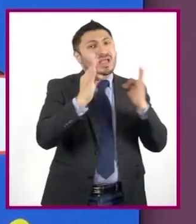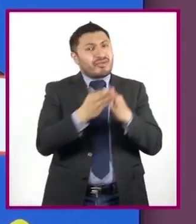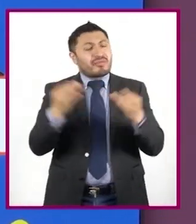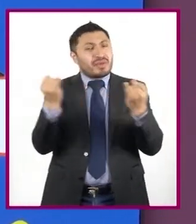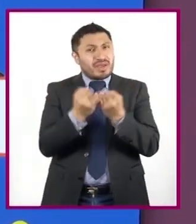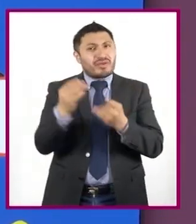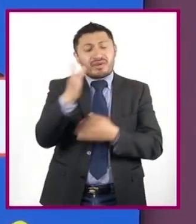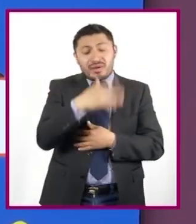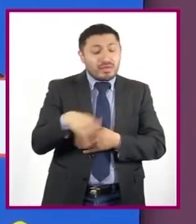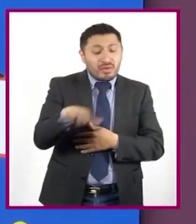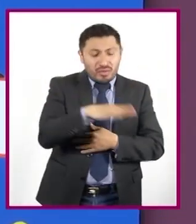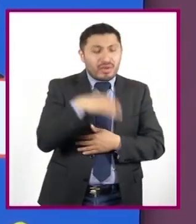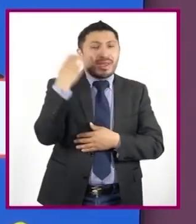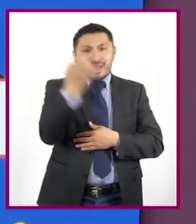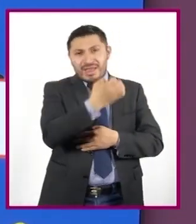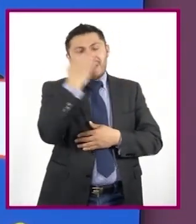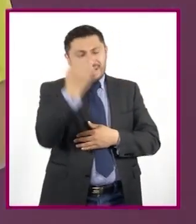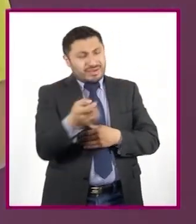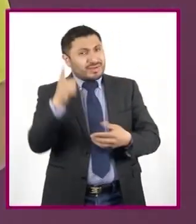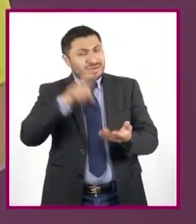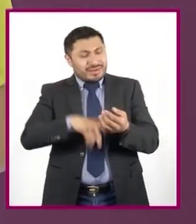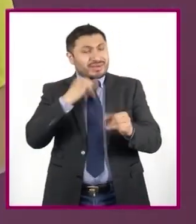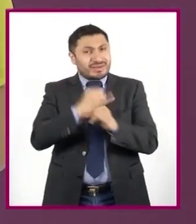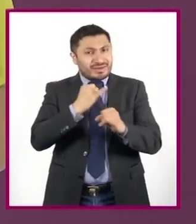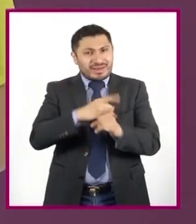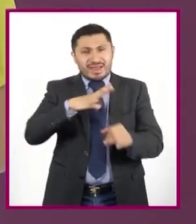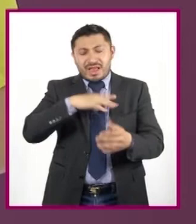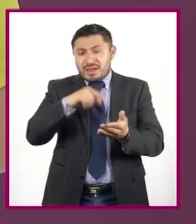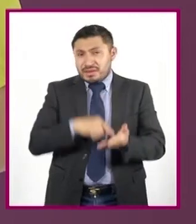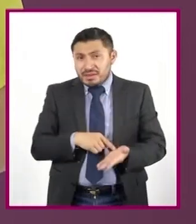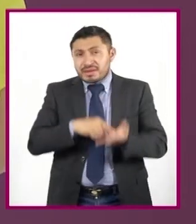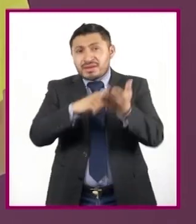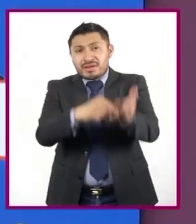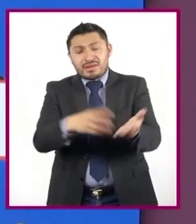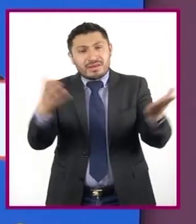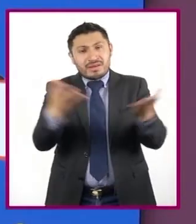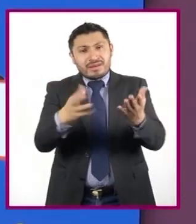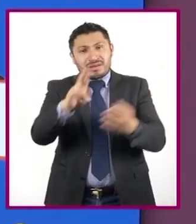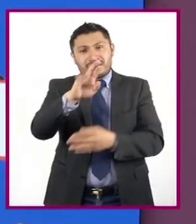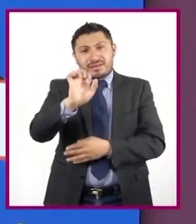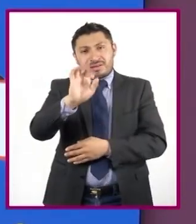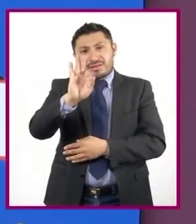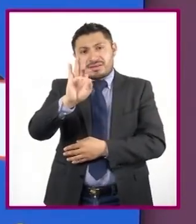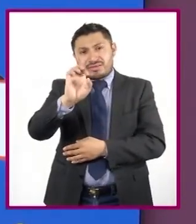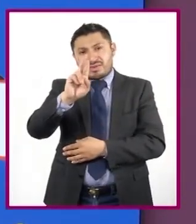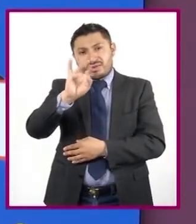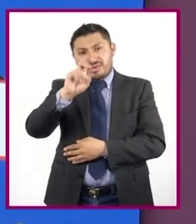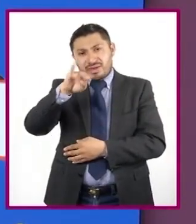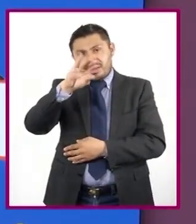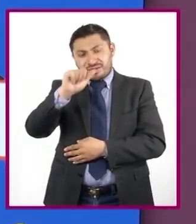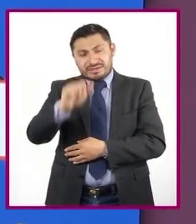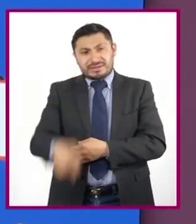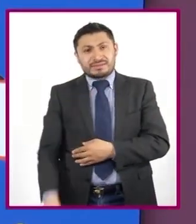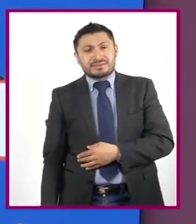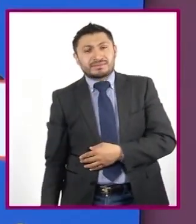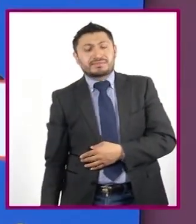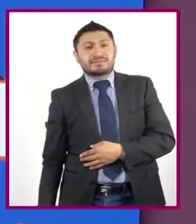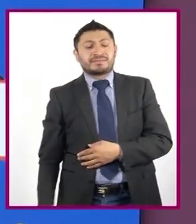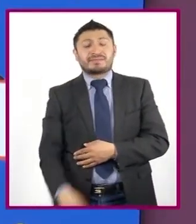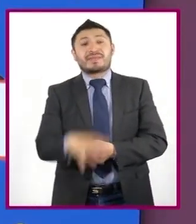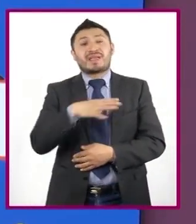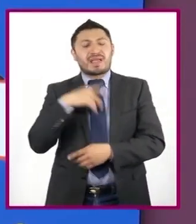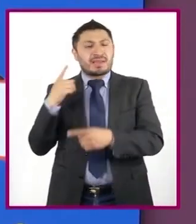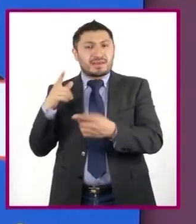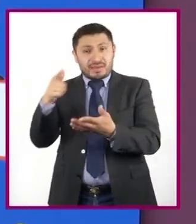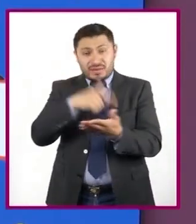los buscadores académicos pueden ofrecerles la opción de generar la referencia. Finalmente, hay sitios